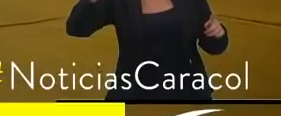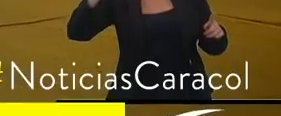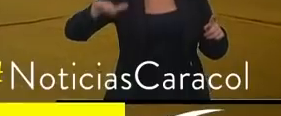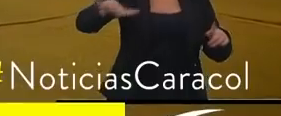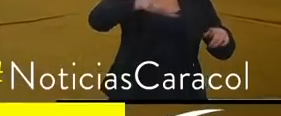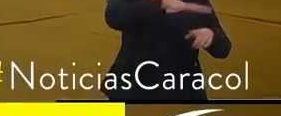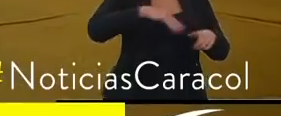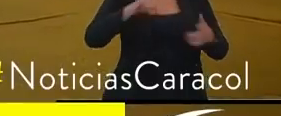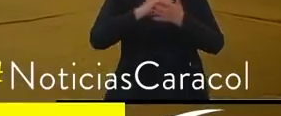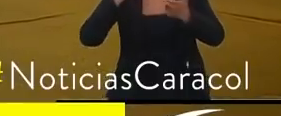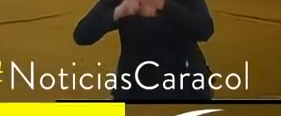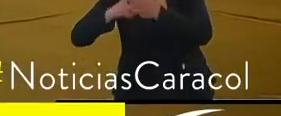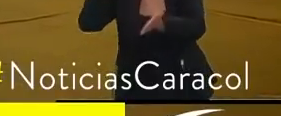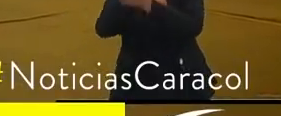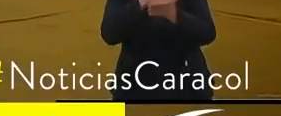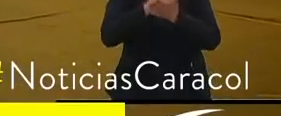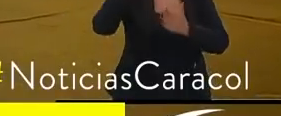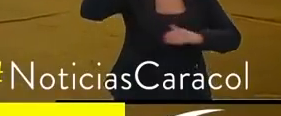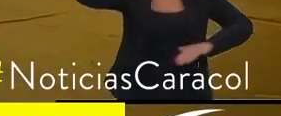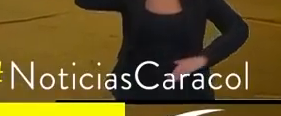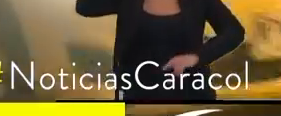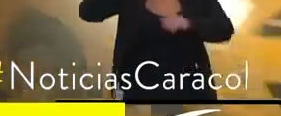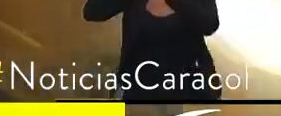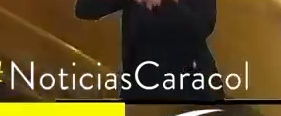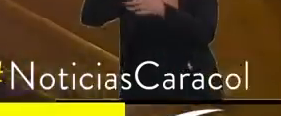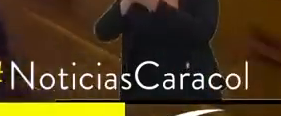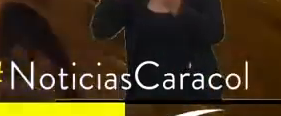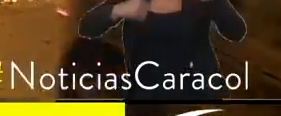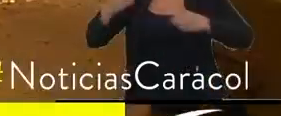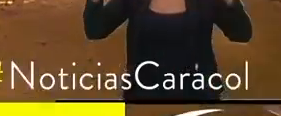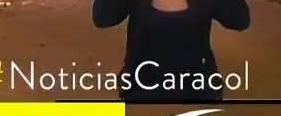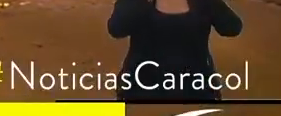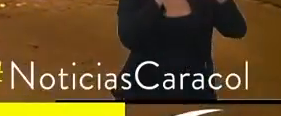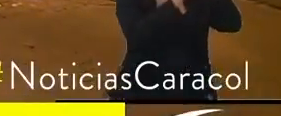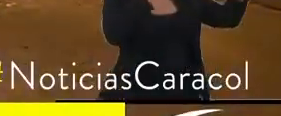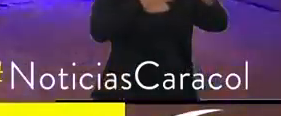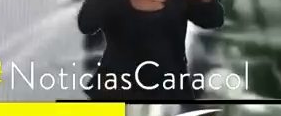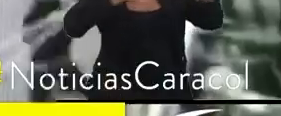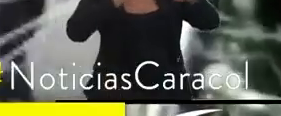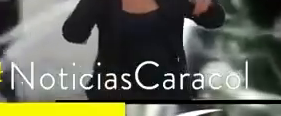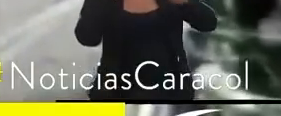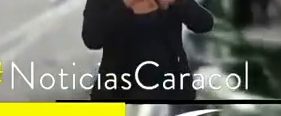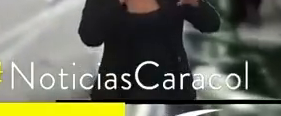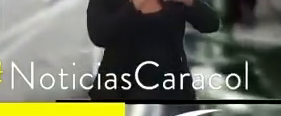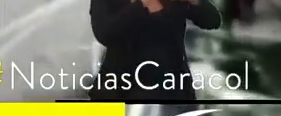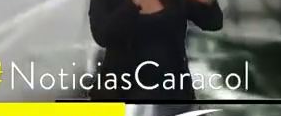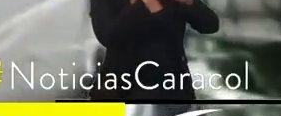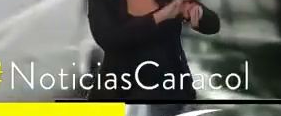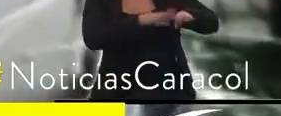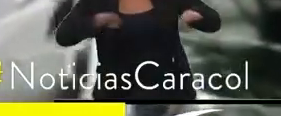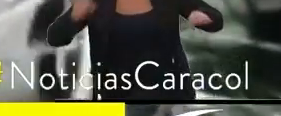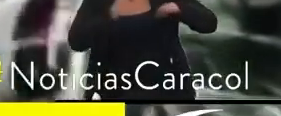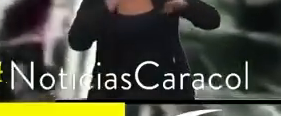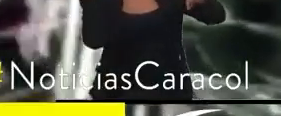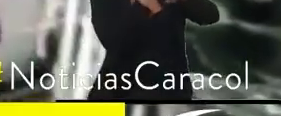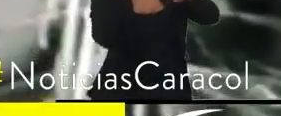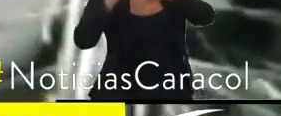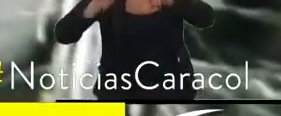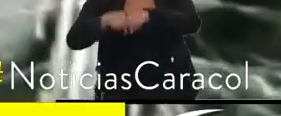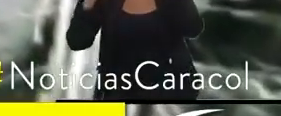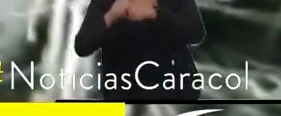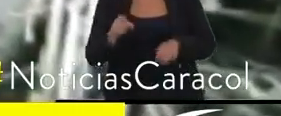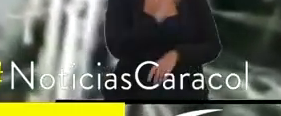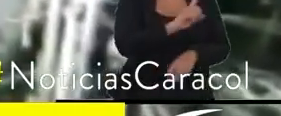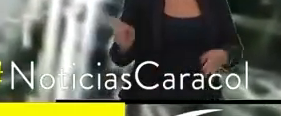varios uniformados heridos y afectaciones en la flota de transporte público masivo tenemos cuatro vehículos de